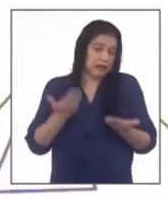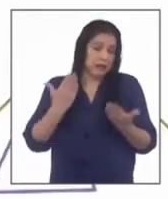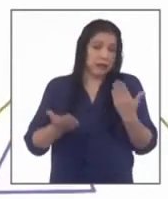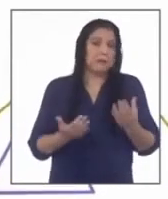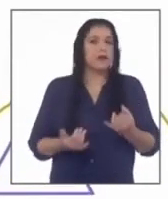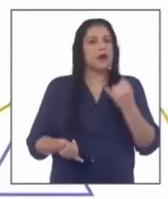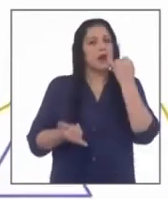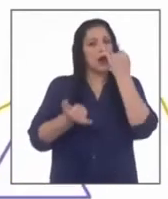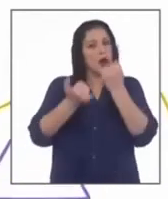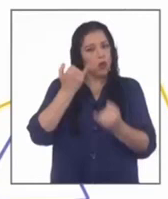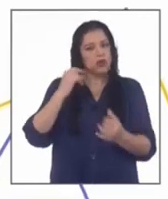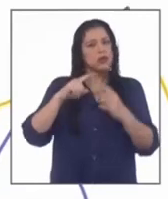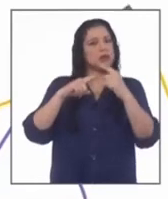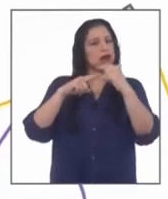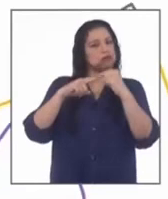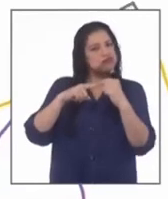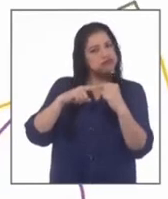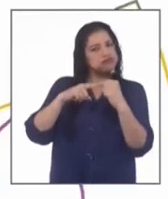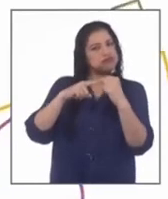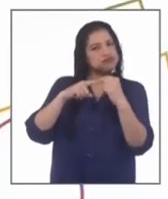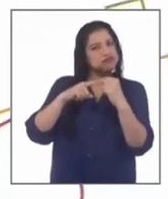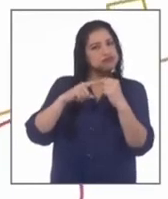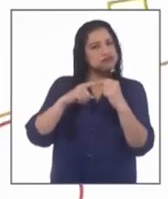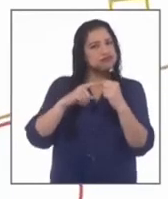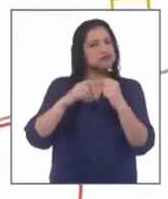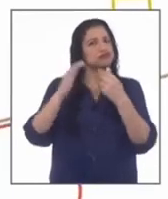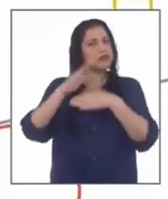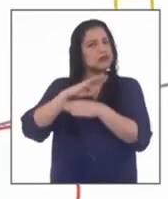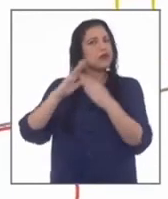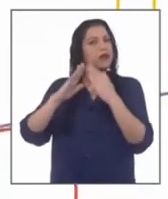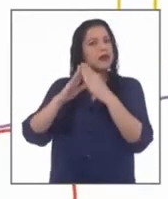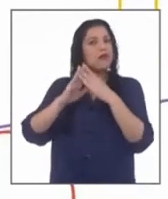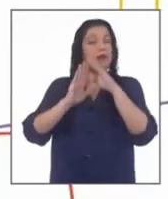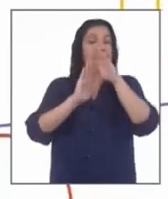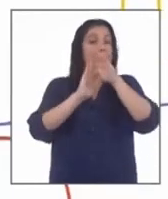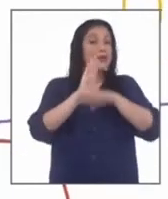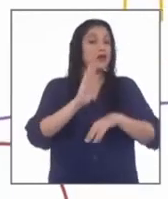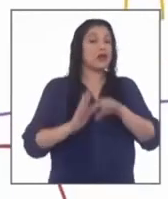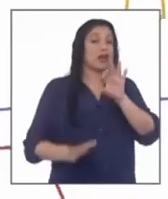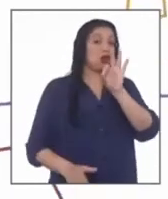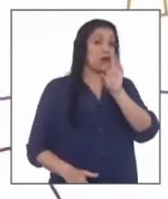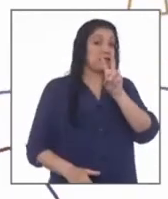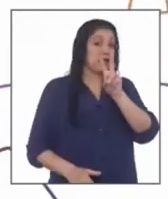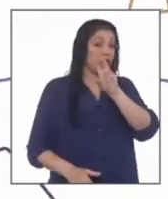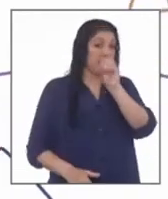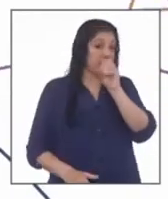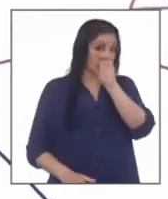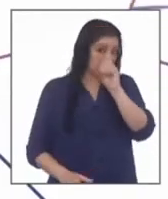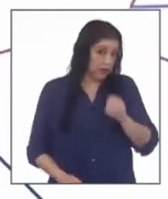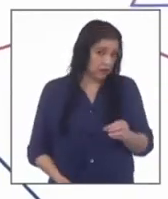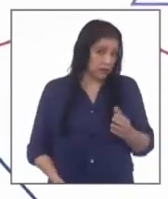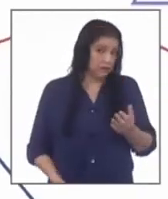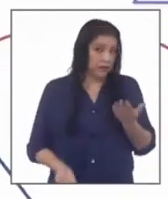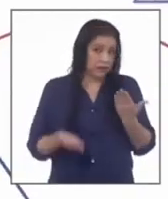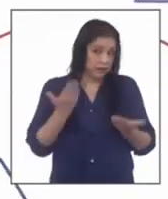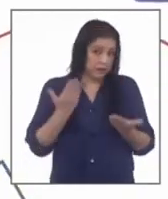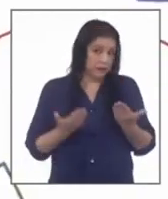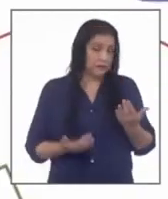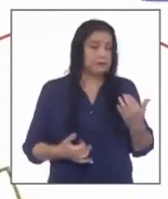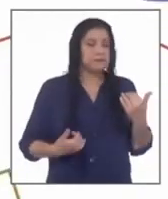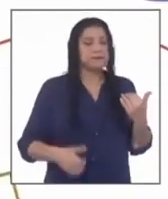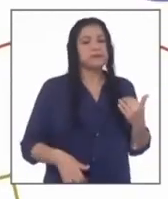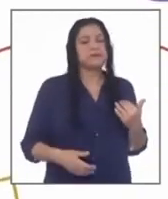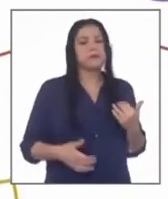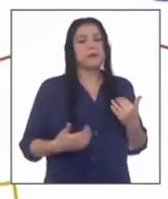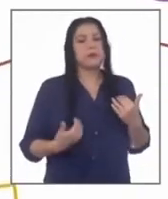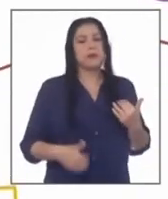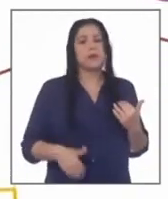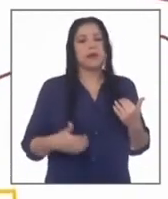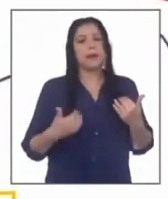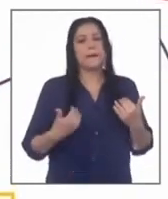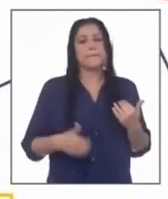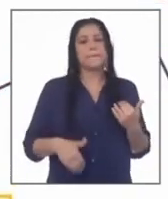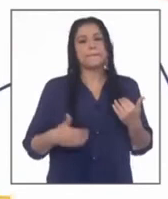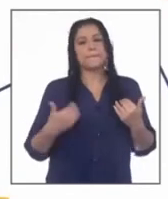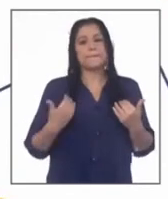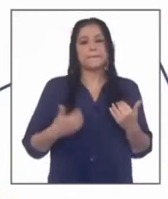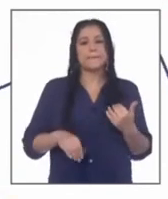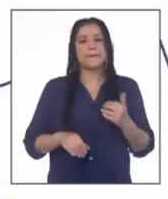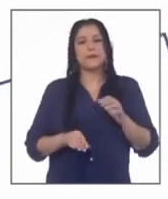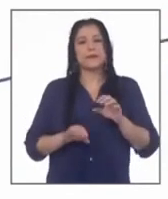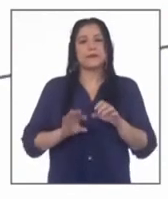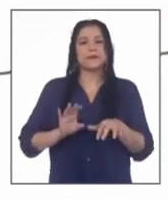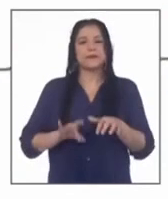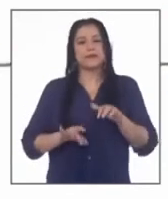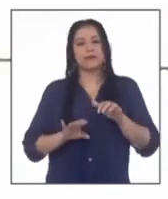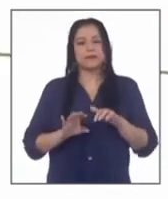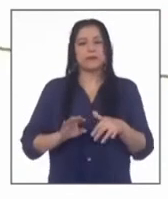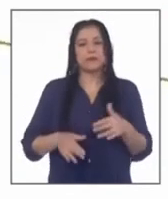la última saturación que fue tomada en el domicilio fue menor de 92%.